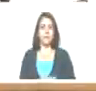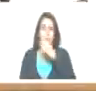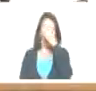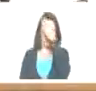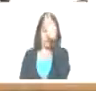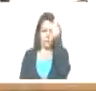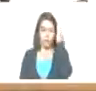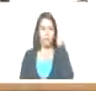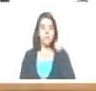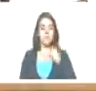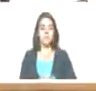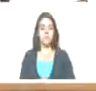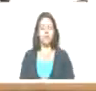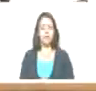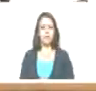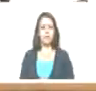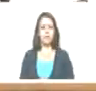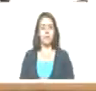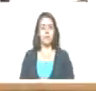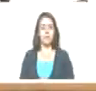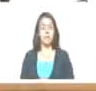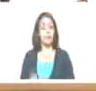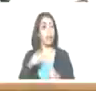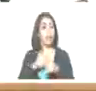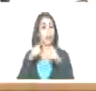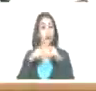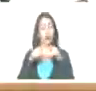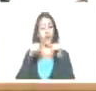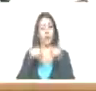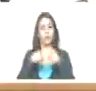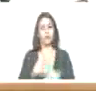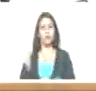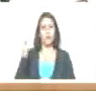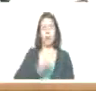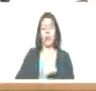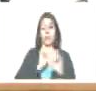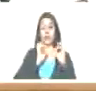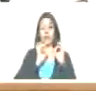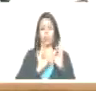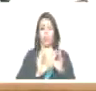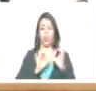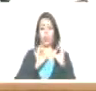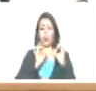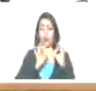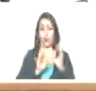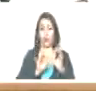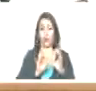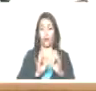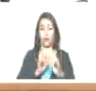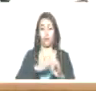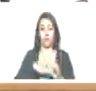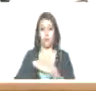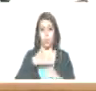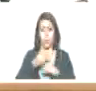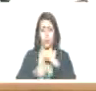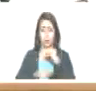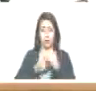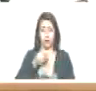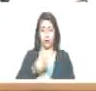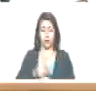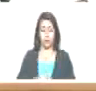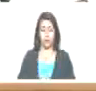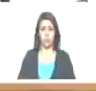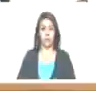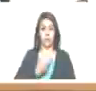Pues bien, por más doloroso que puede hacer.